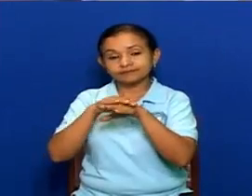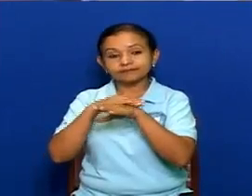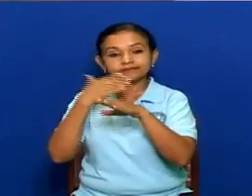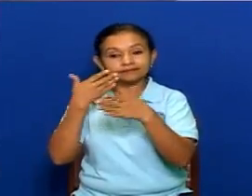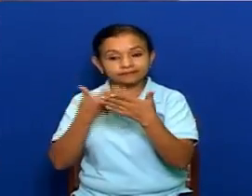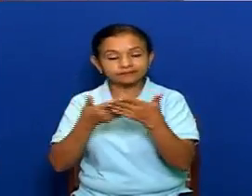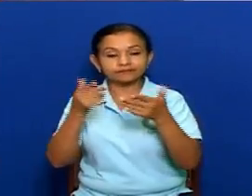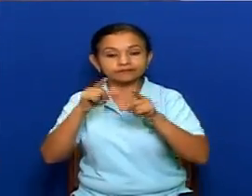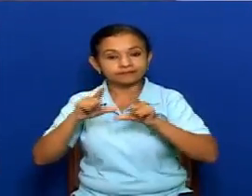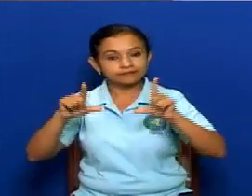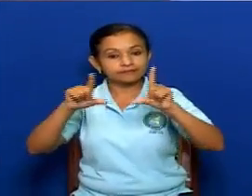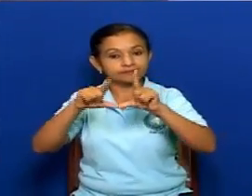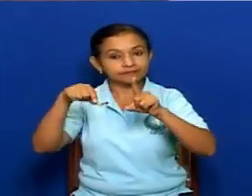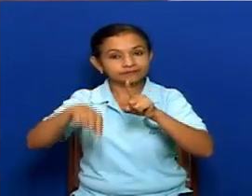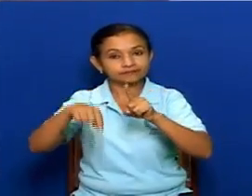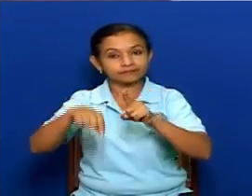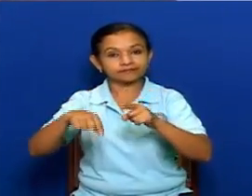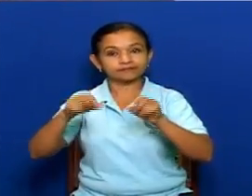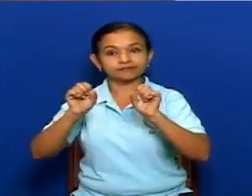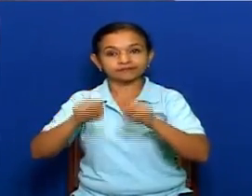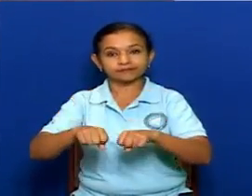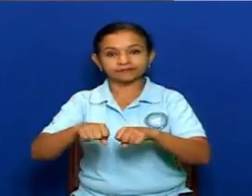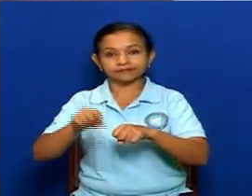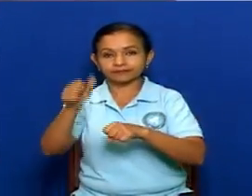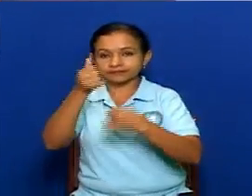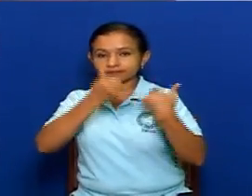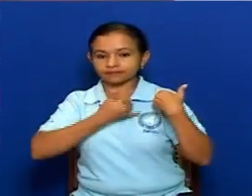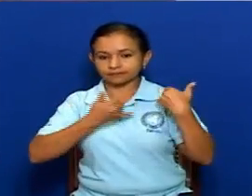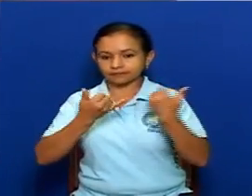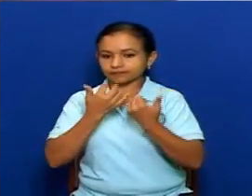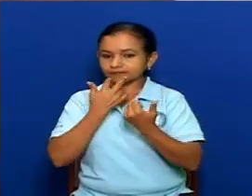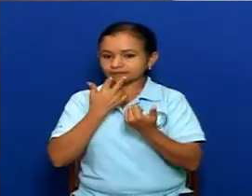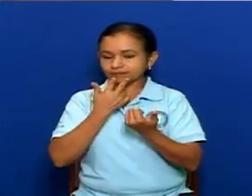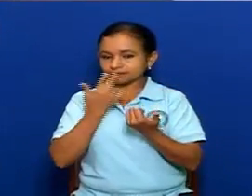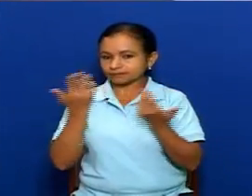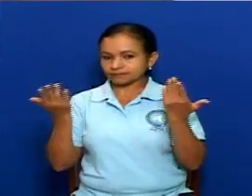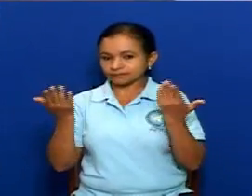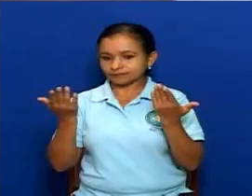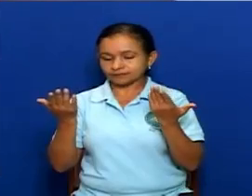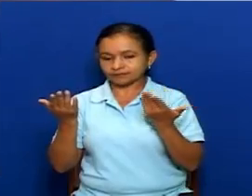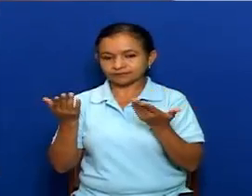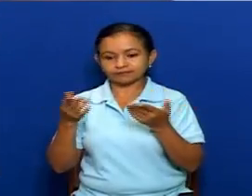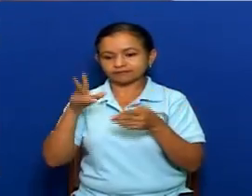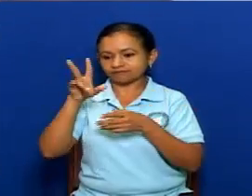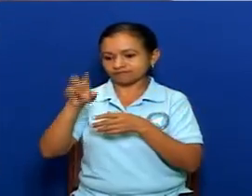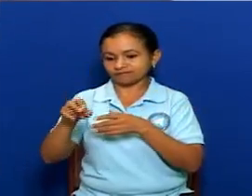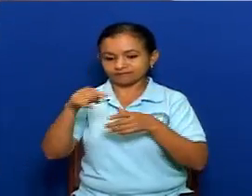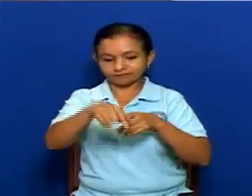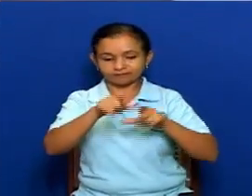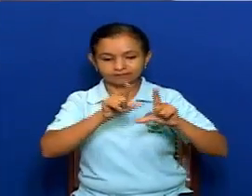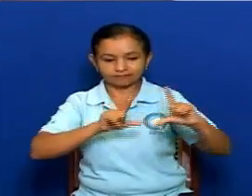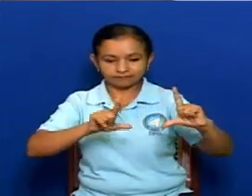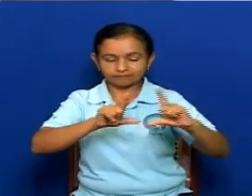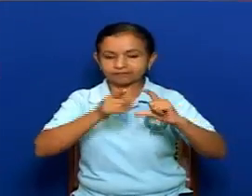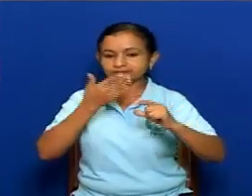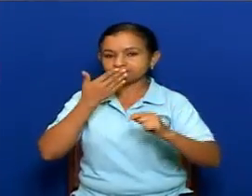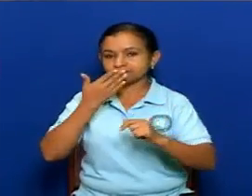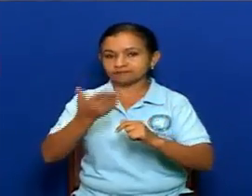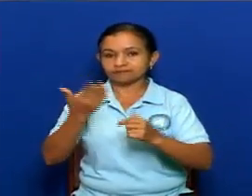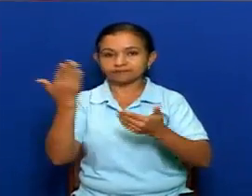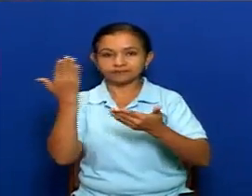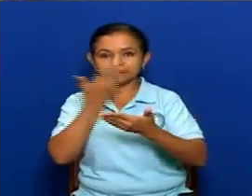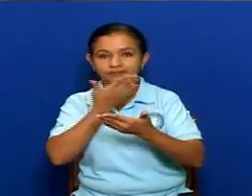las instalaciones, porque ninguna institución te da la oportunidad a veces de las instalaciones cómodas para que